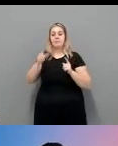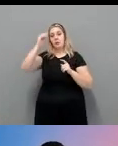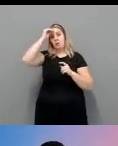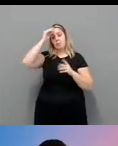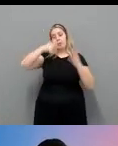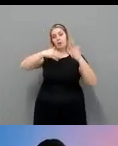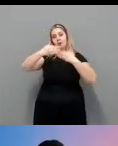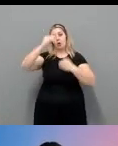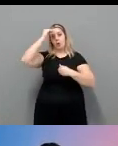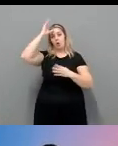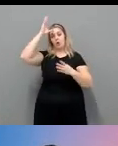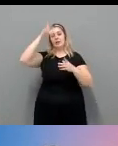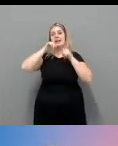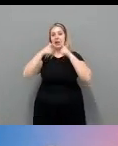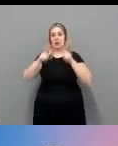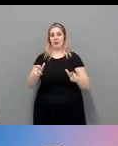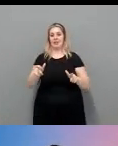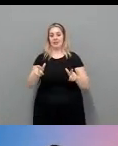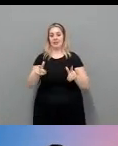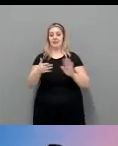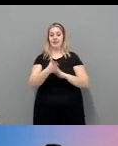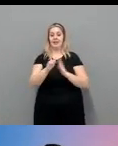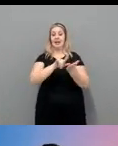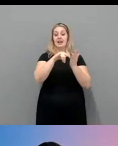y lingüísticos, ¿verdad? El lenguaje